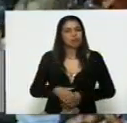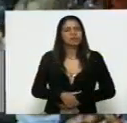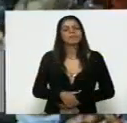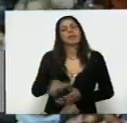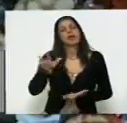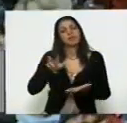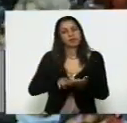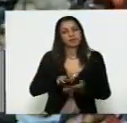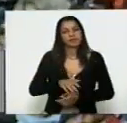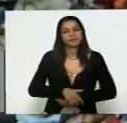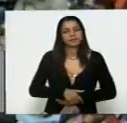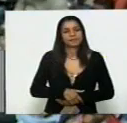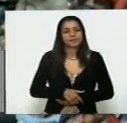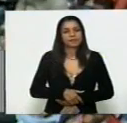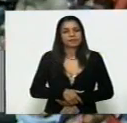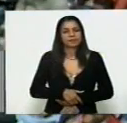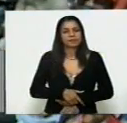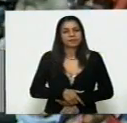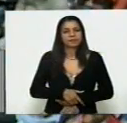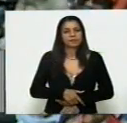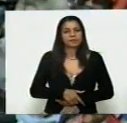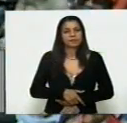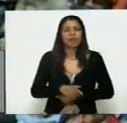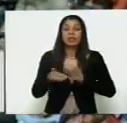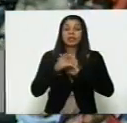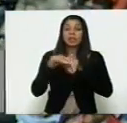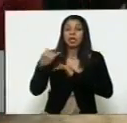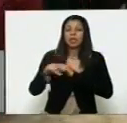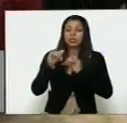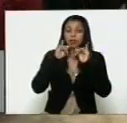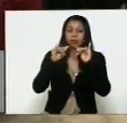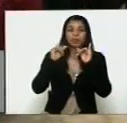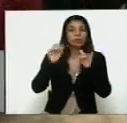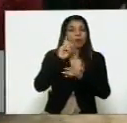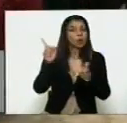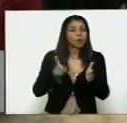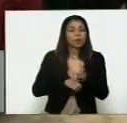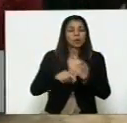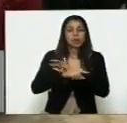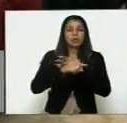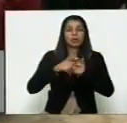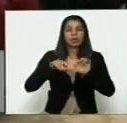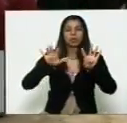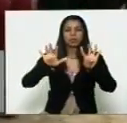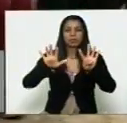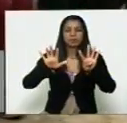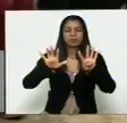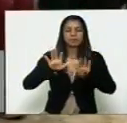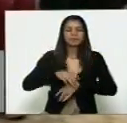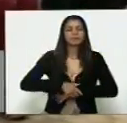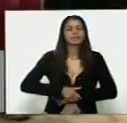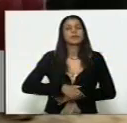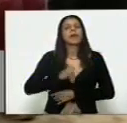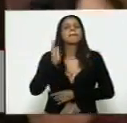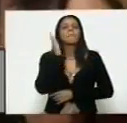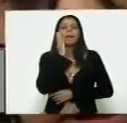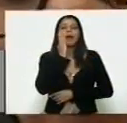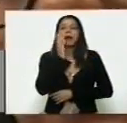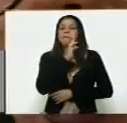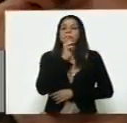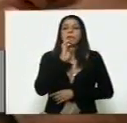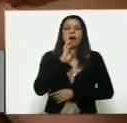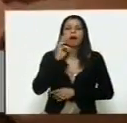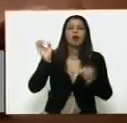Aprobado. Derecho a la información integral. Artículo 9. Las madres y los